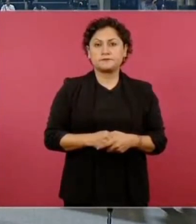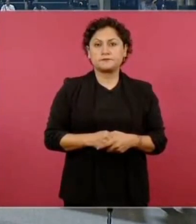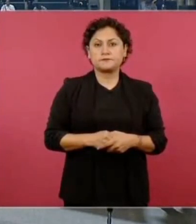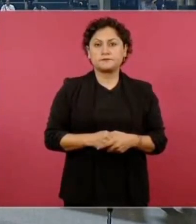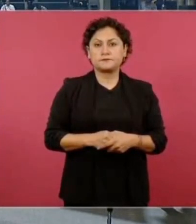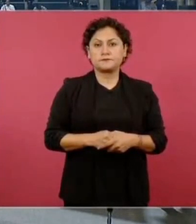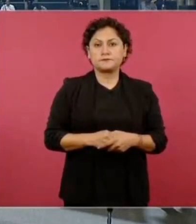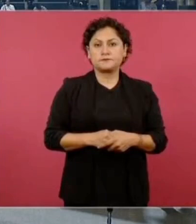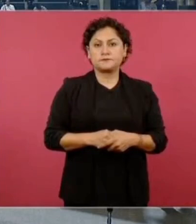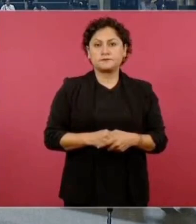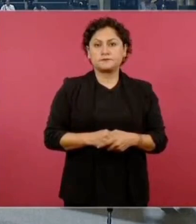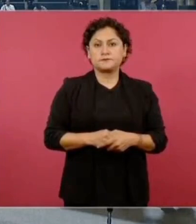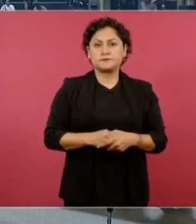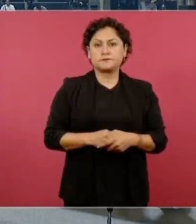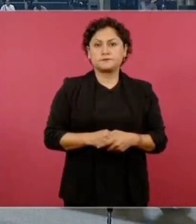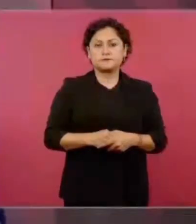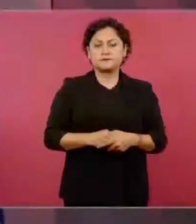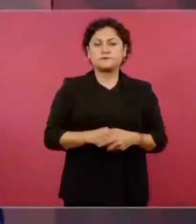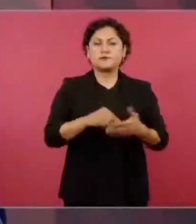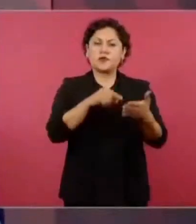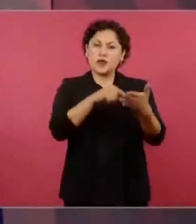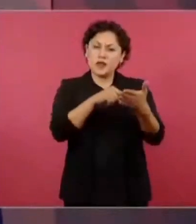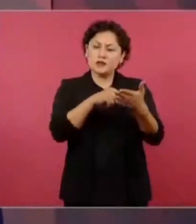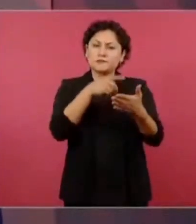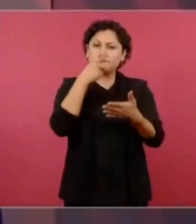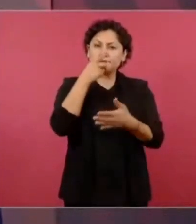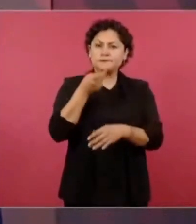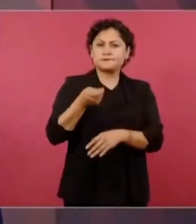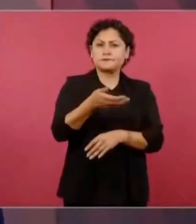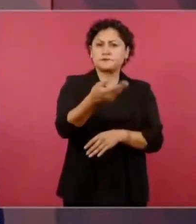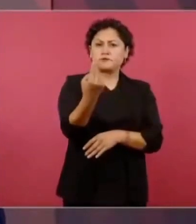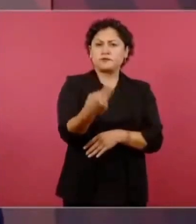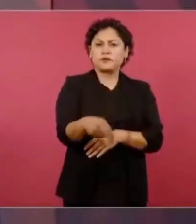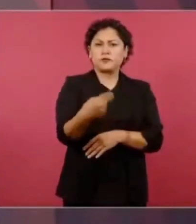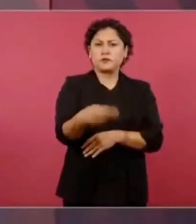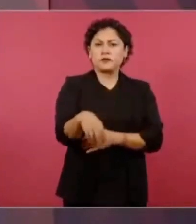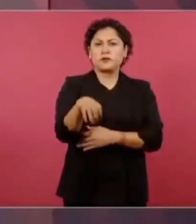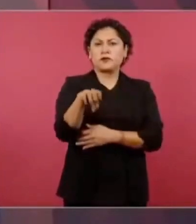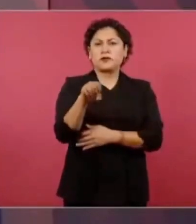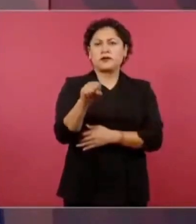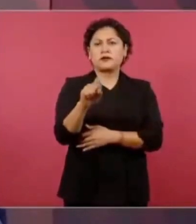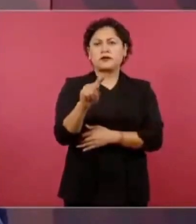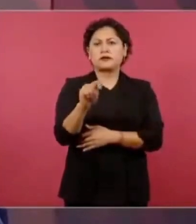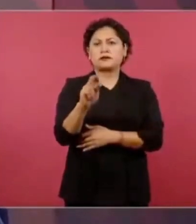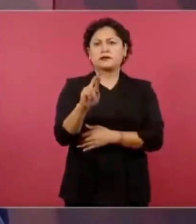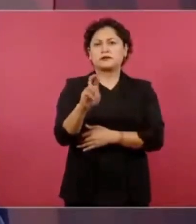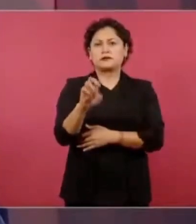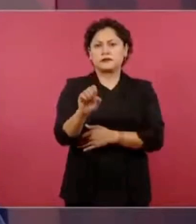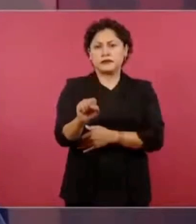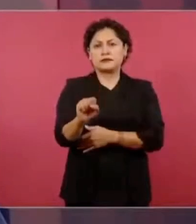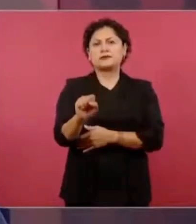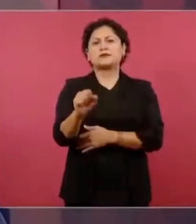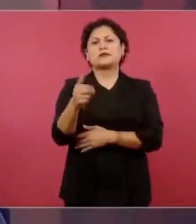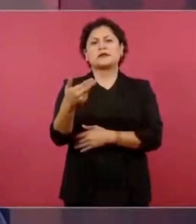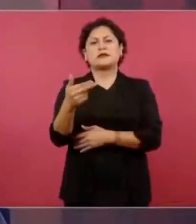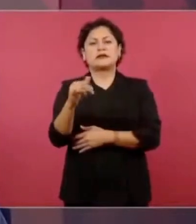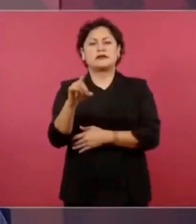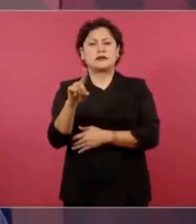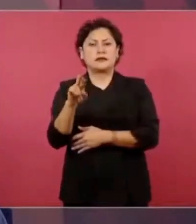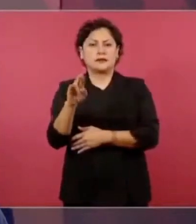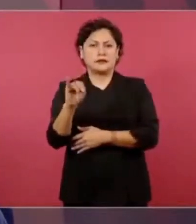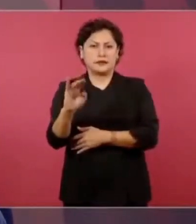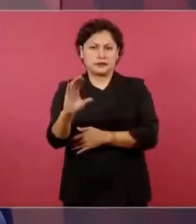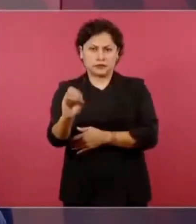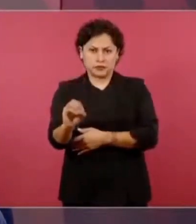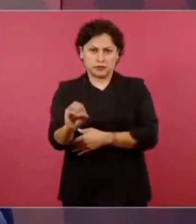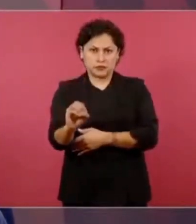Hay lo que llaman estrés hídrico en varias regiones, sobre todo en el norte.